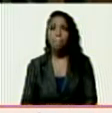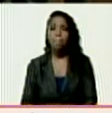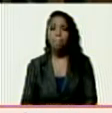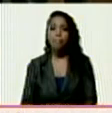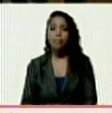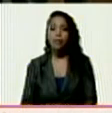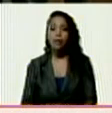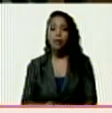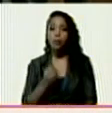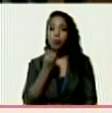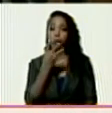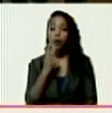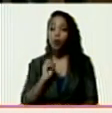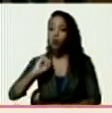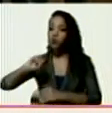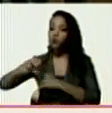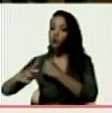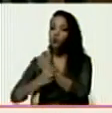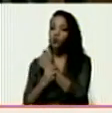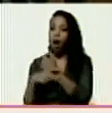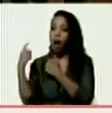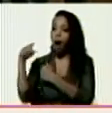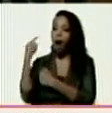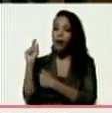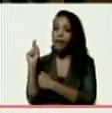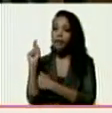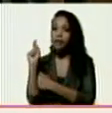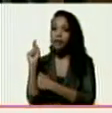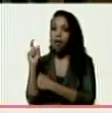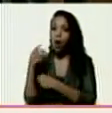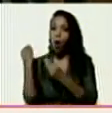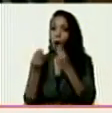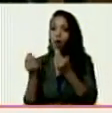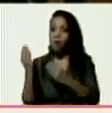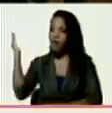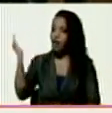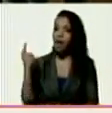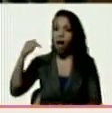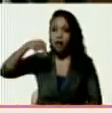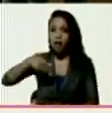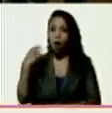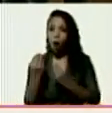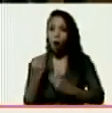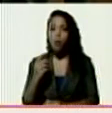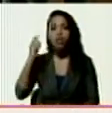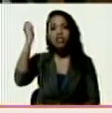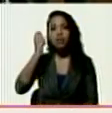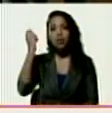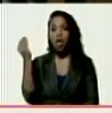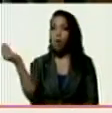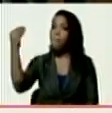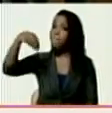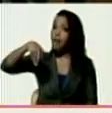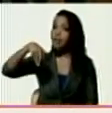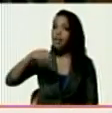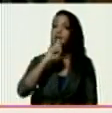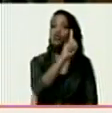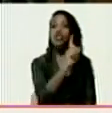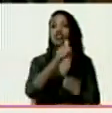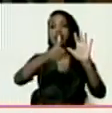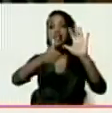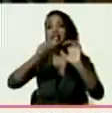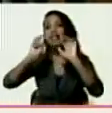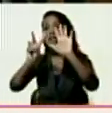Bueno, Juan Guaidó todavía tiene la facultad de venir aquí como un diputado más de los